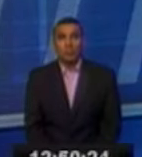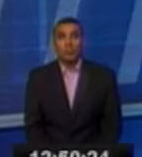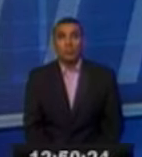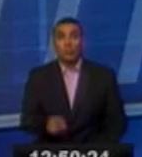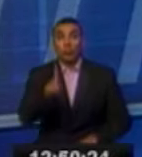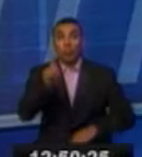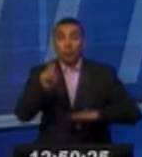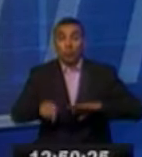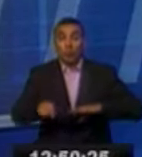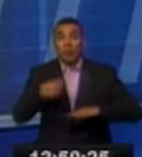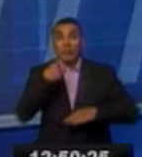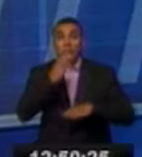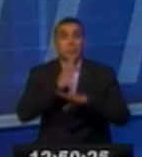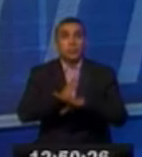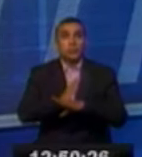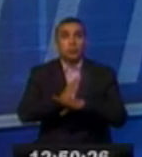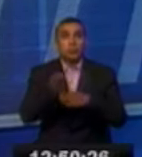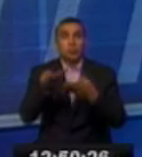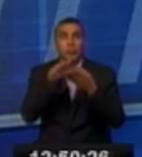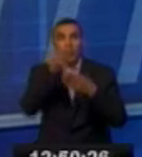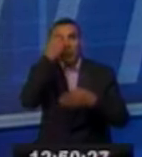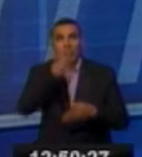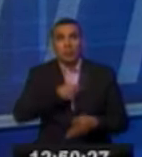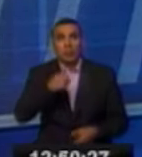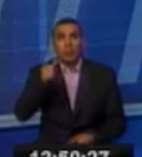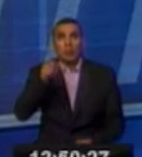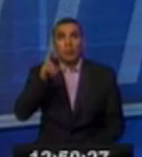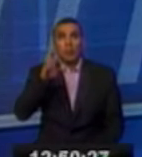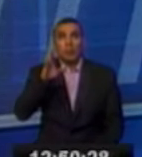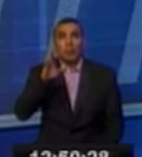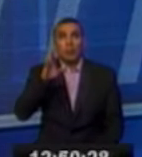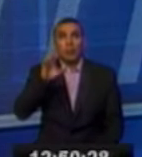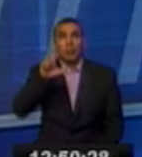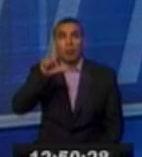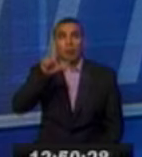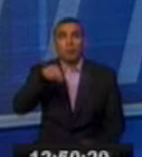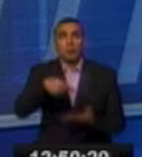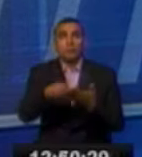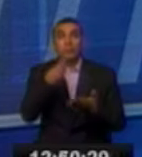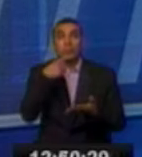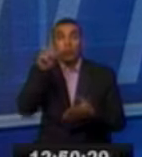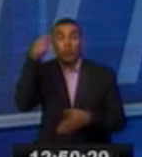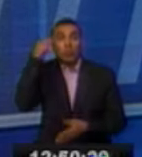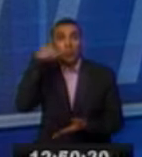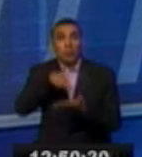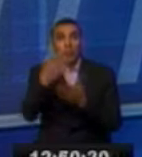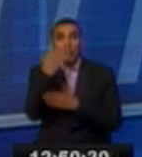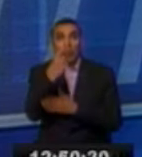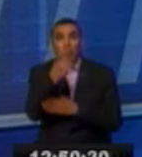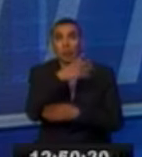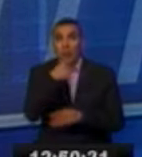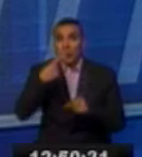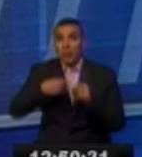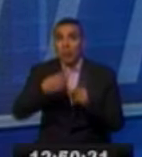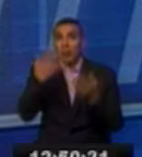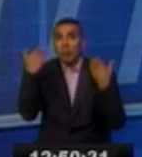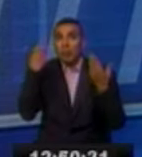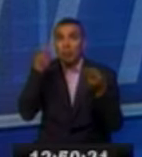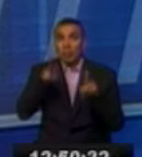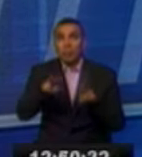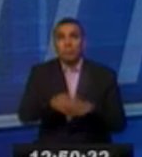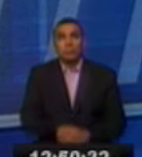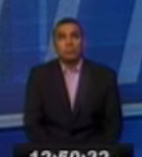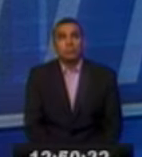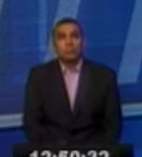y una jueza habría frenado la resolución del Arcotel de revertir al Estado las frecuencias de los canales 11 en Quito y Guayaquil. Así